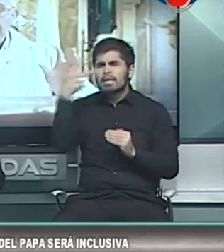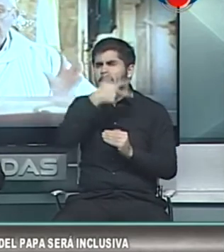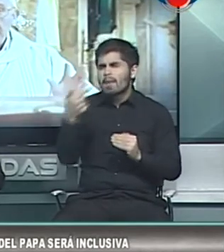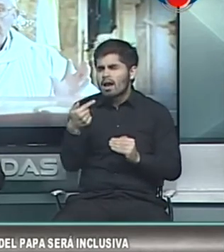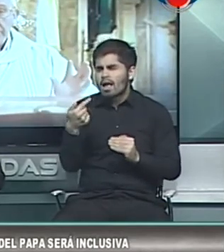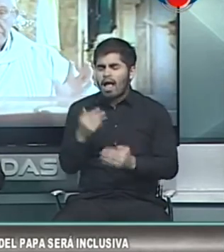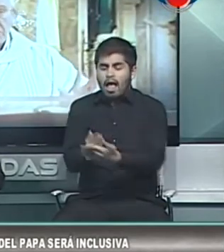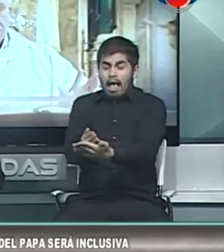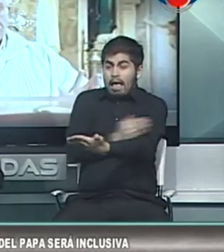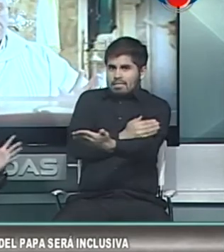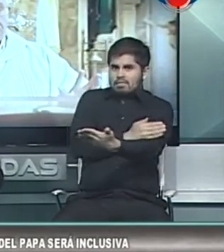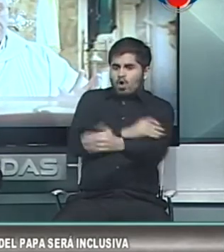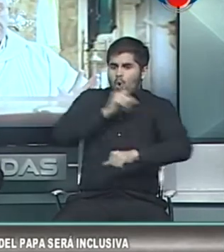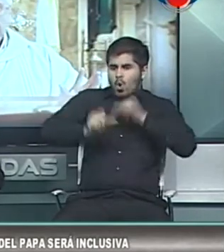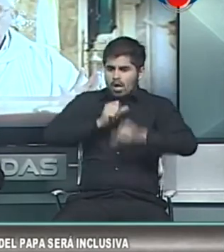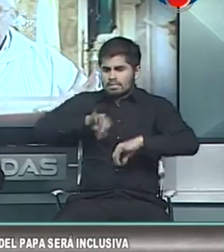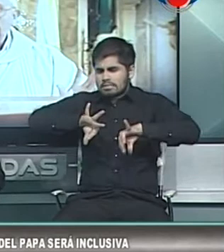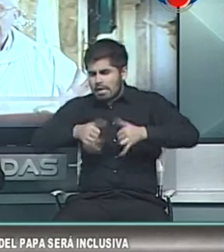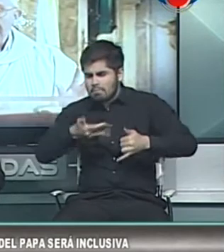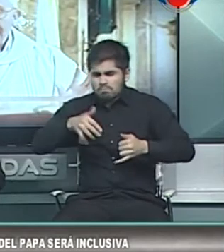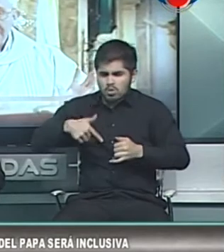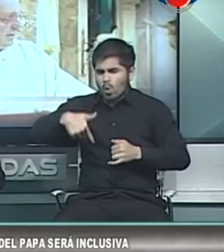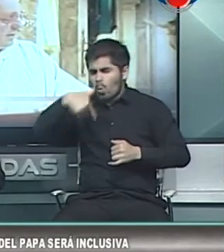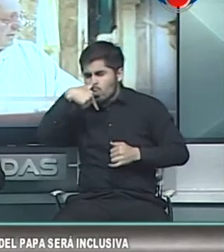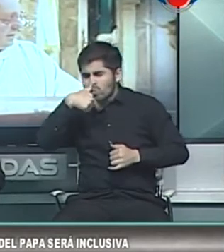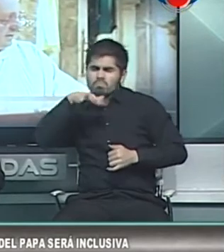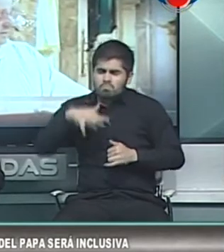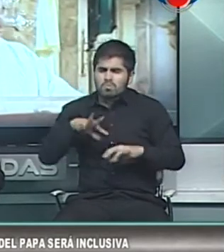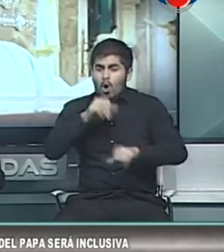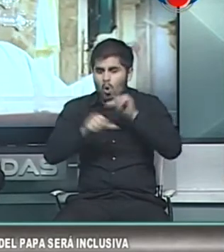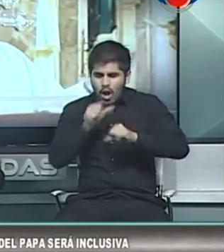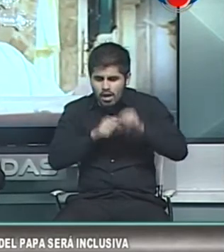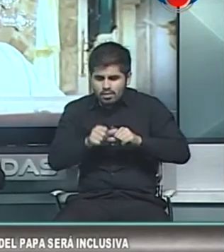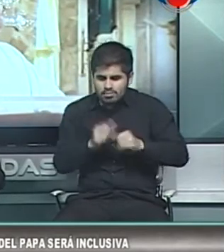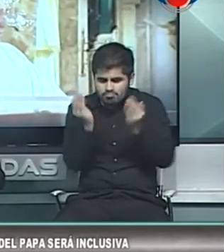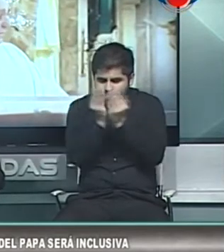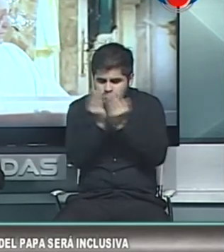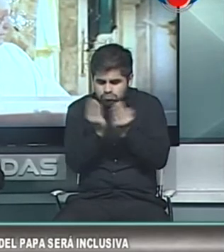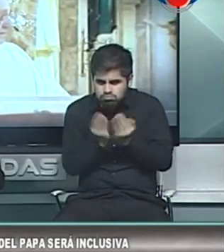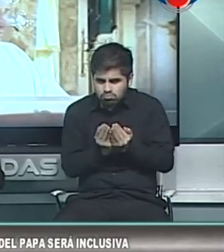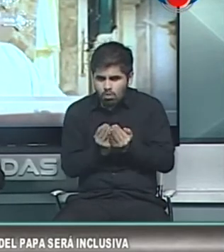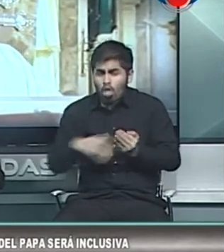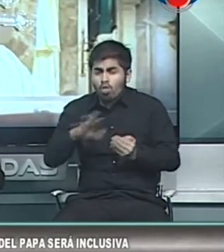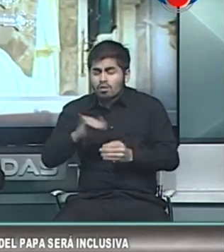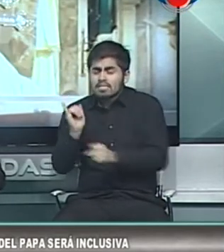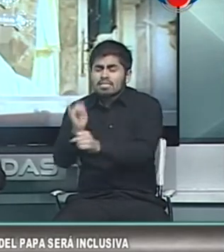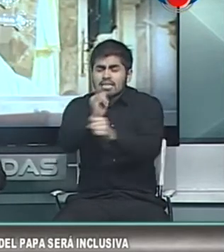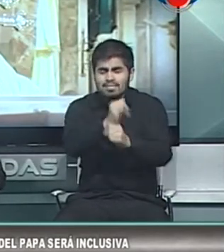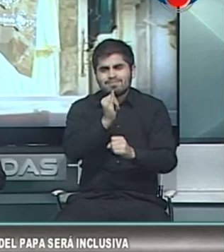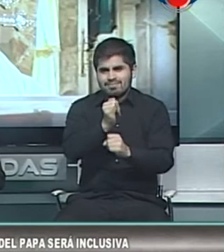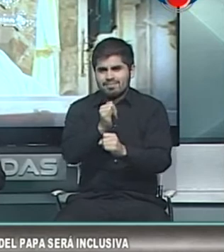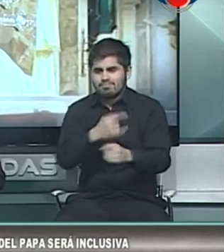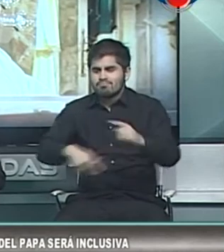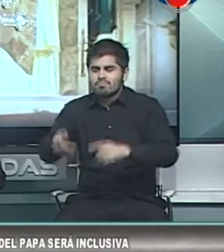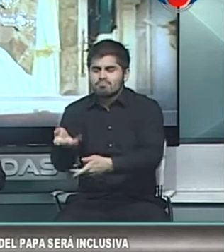de la visita del Papa, ¿verdad?, toda esa documentación en el seminario metropolitano y hacer el análisis. O sea, las parroquias serían como vínculos, ¿verdad? Es que